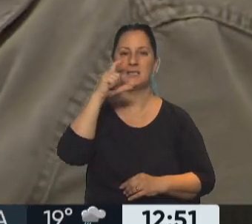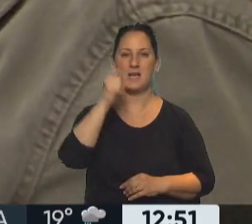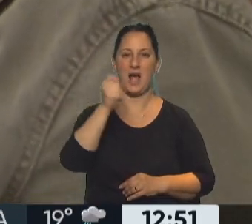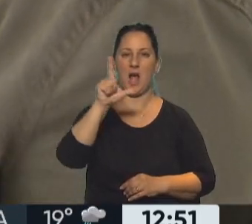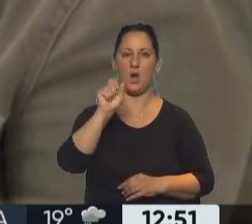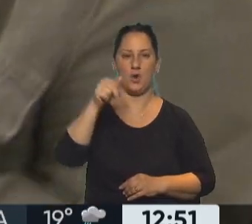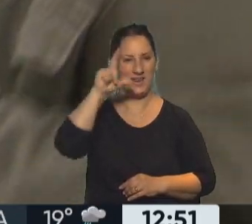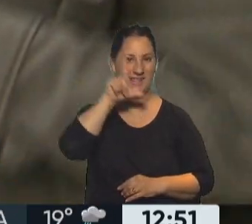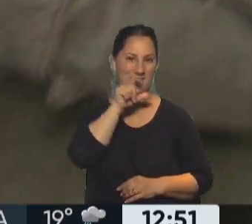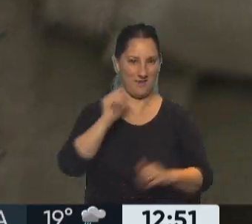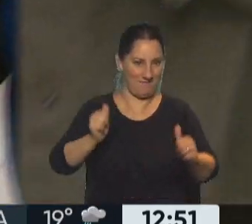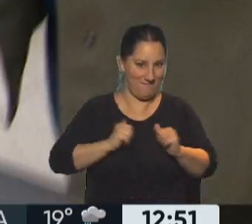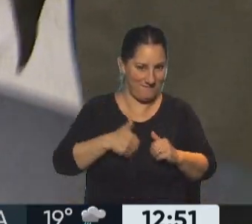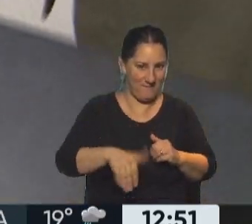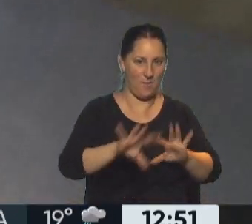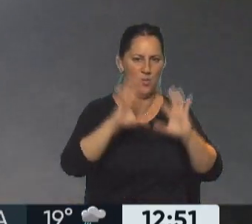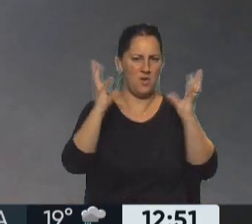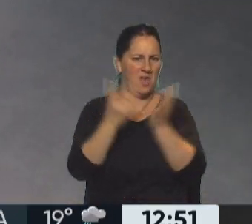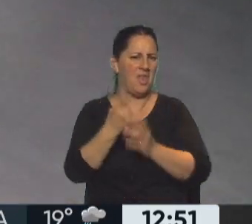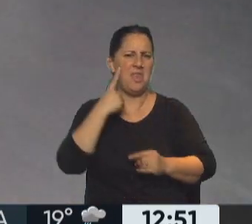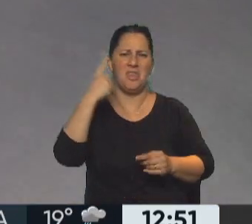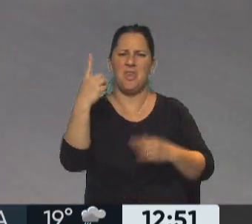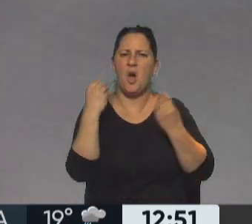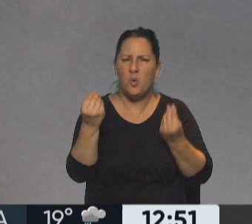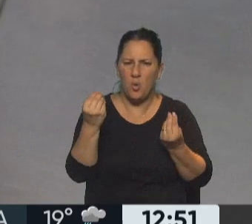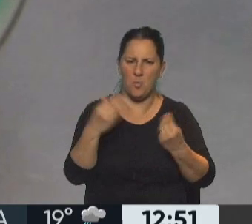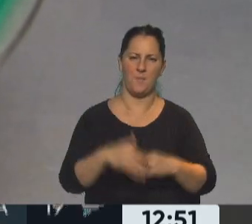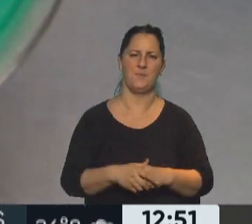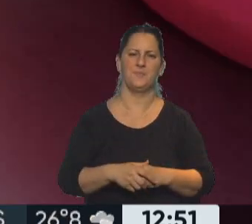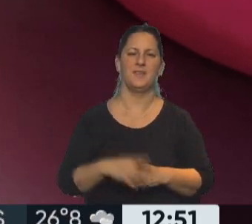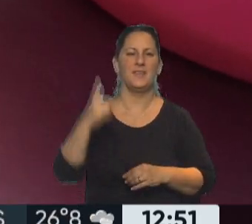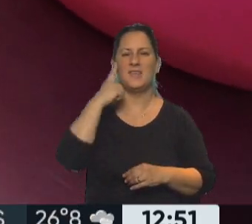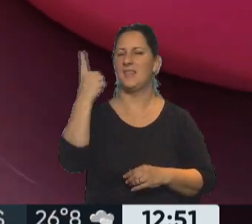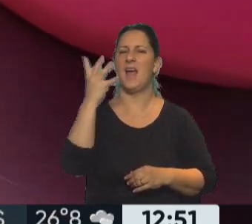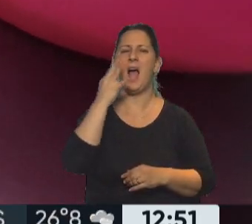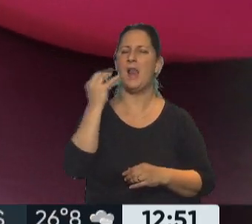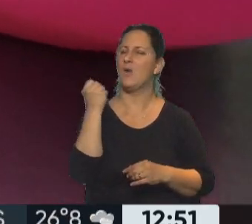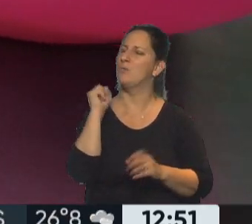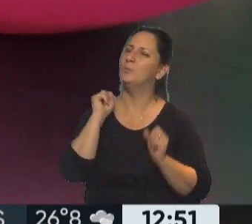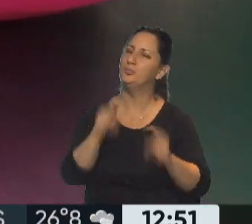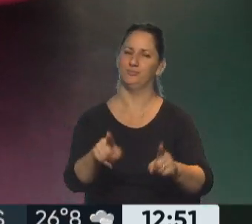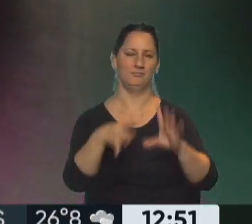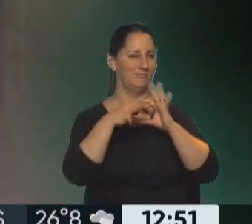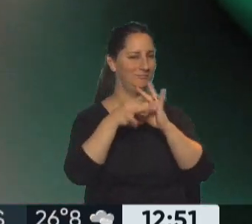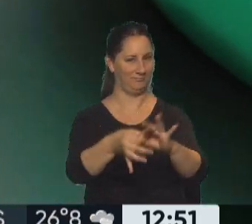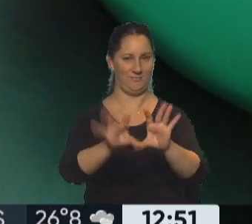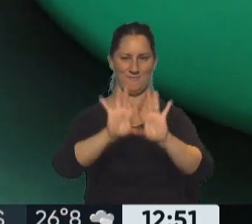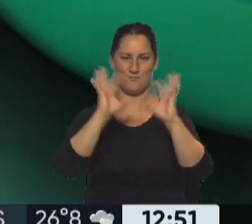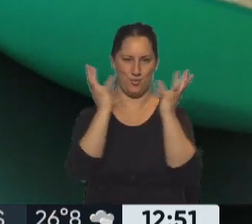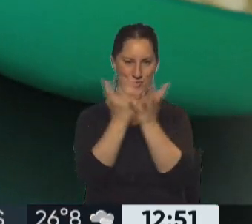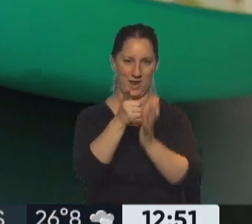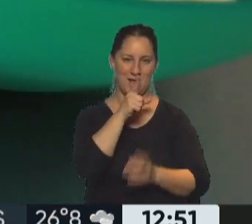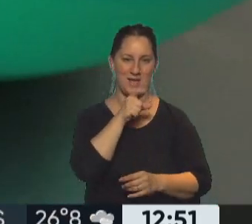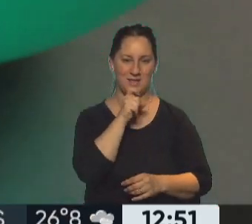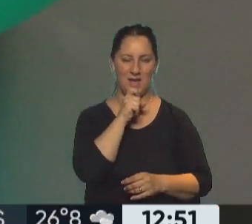palpitando el mundial. ¿Cómo nace esta idea y dónde la encontramos? La idea era hacer algo bien representativo, muy representativo. Entonces